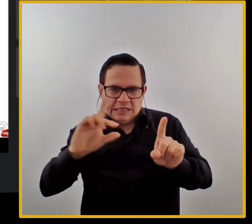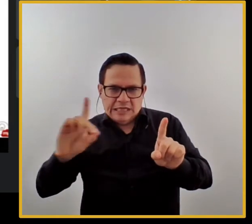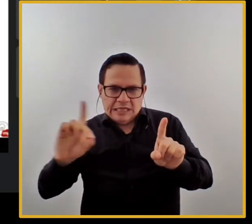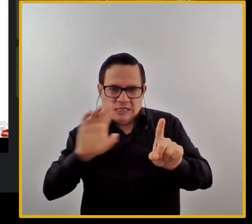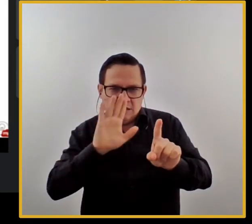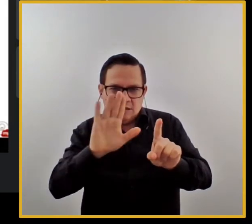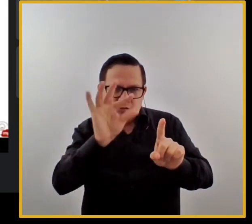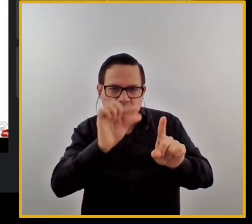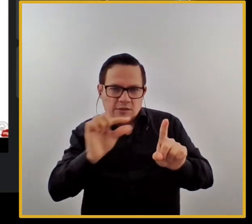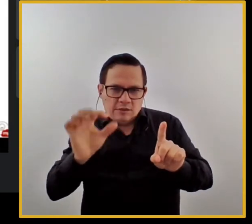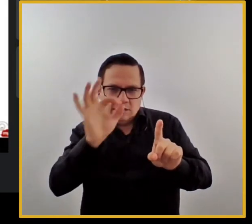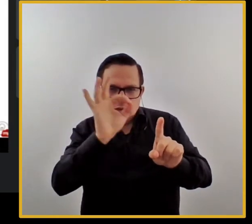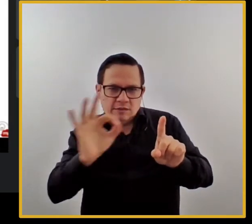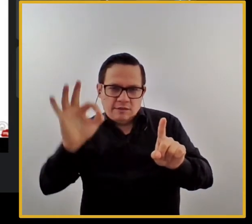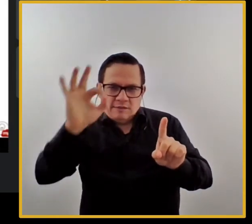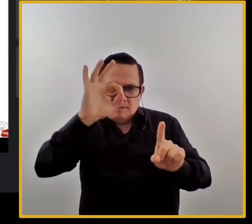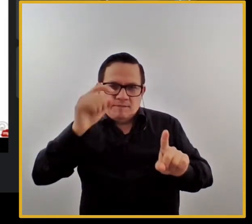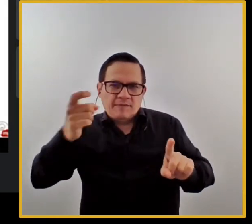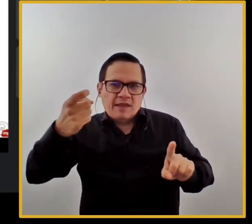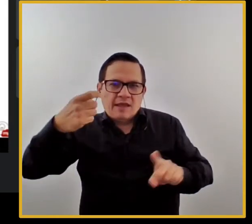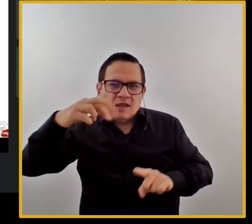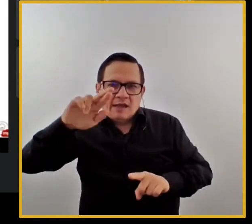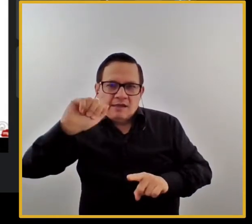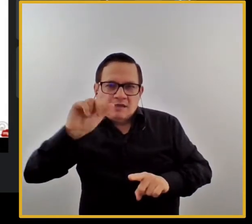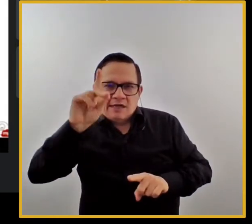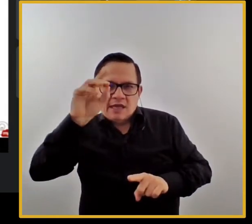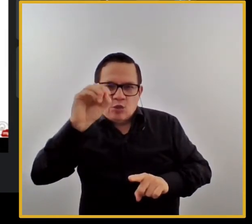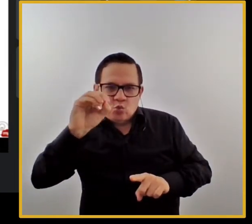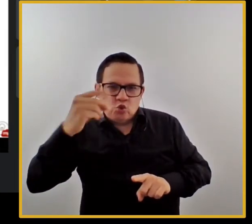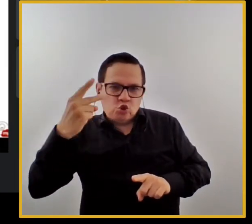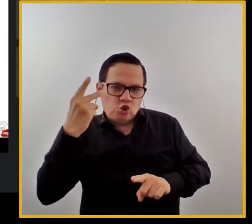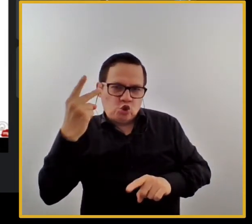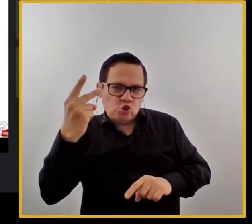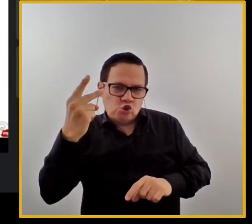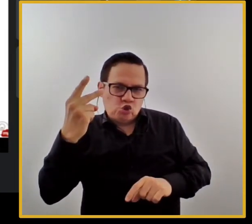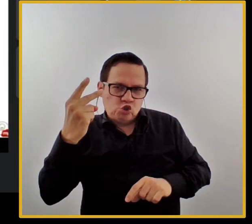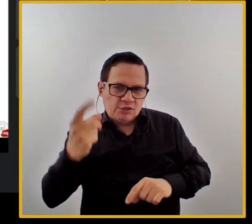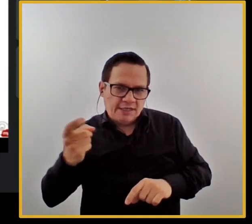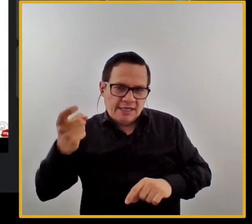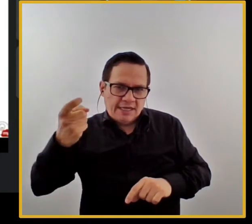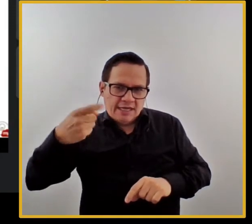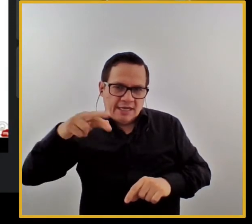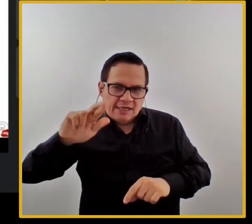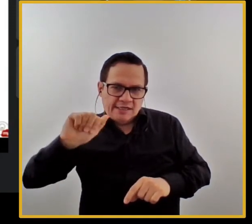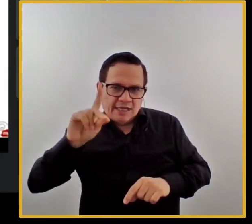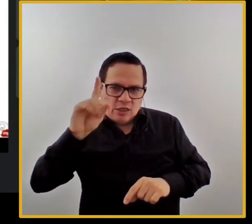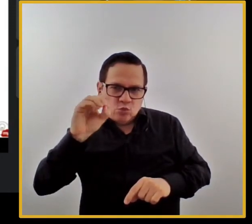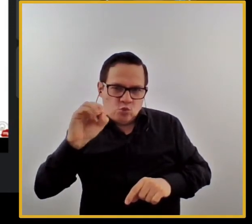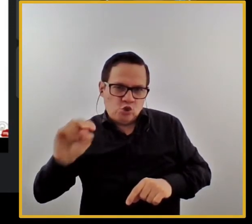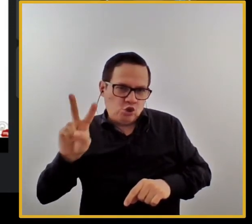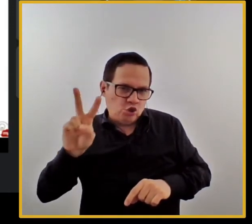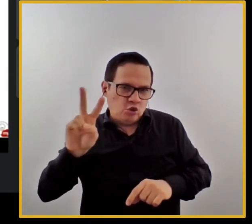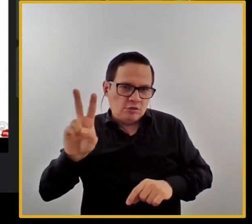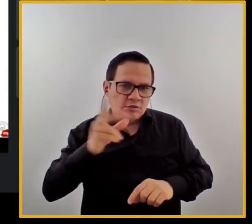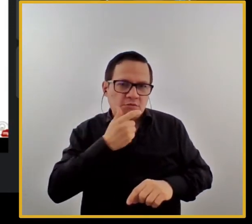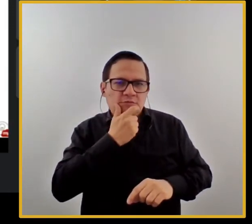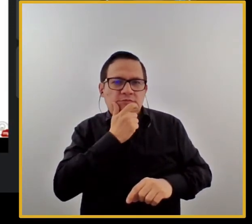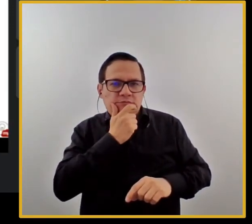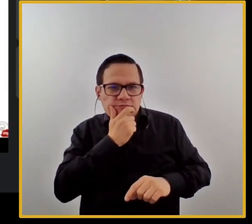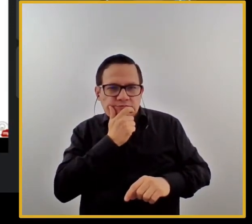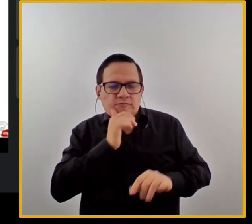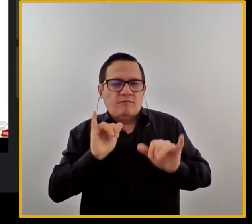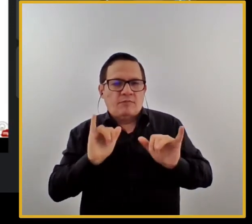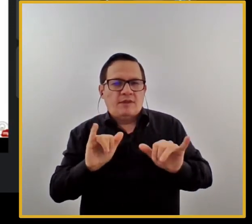allí ya hemos hecho pues esta verificación, entonces lo que vamos a hacer ahora es poder hacer